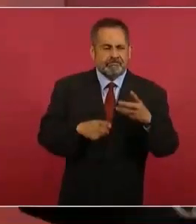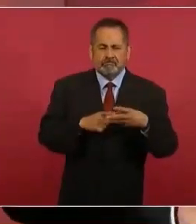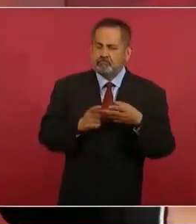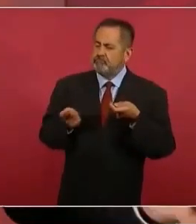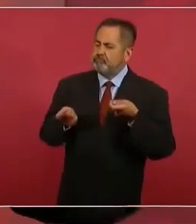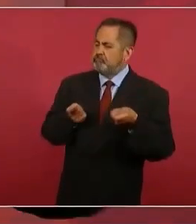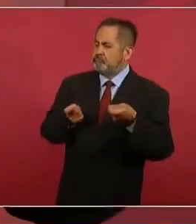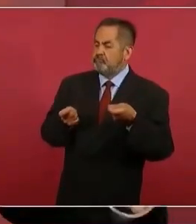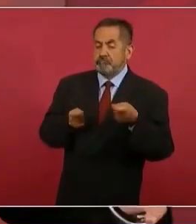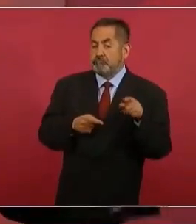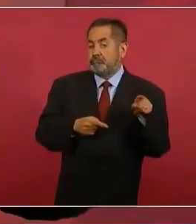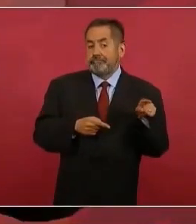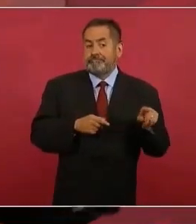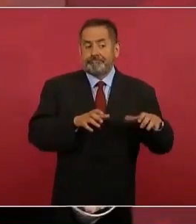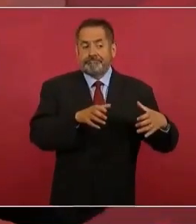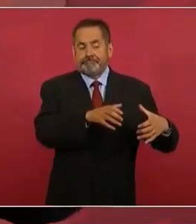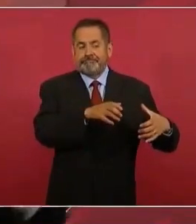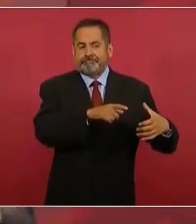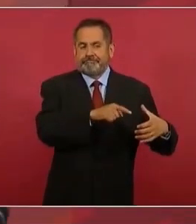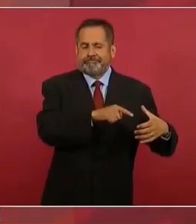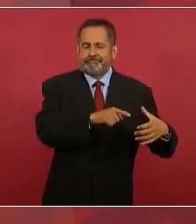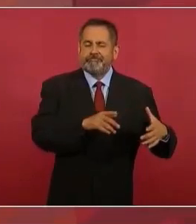dominaban, ¿no?